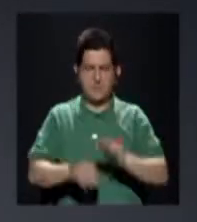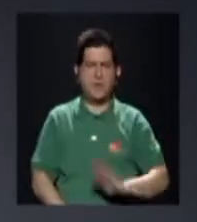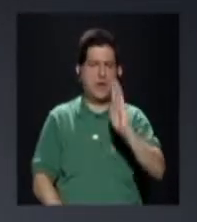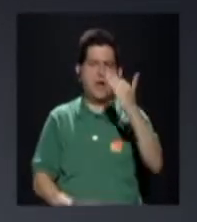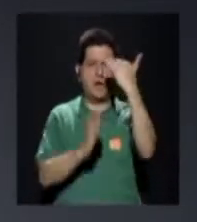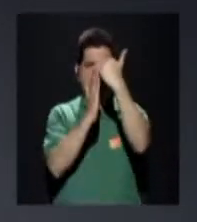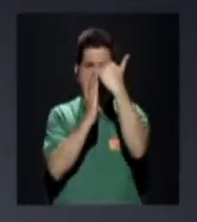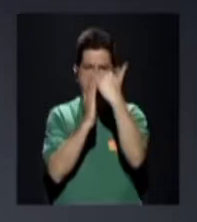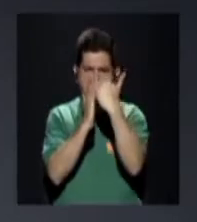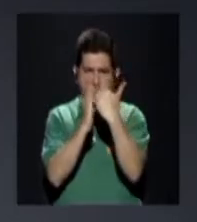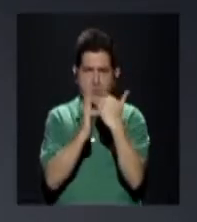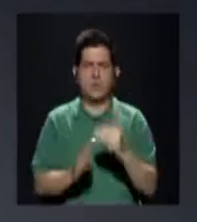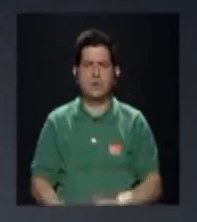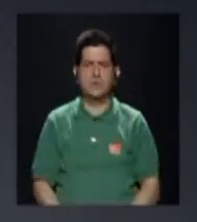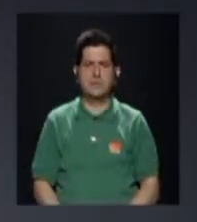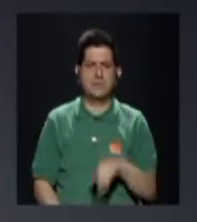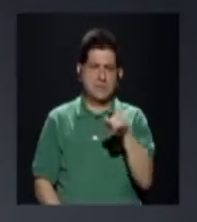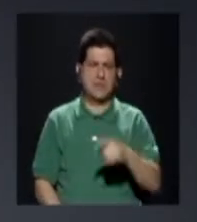de medidas,